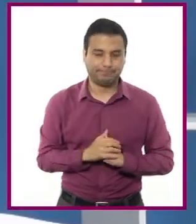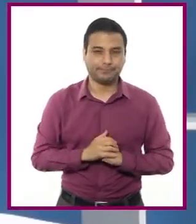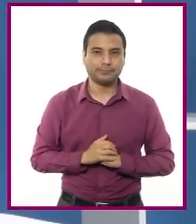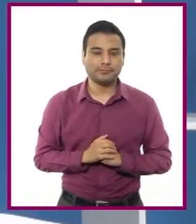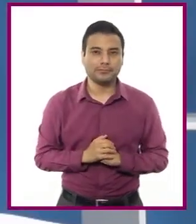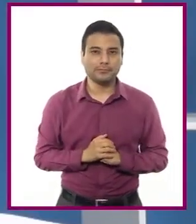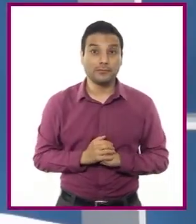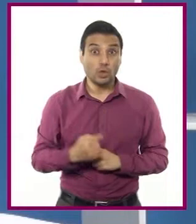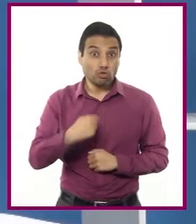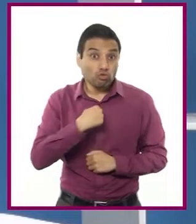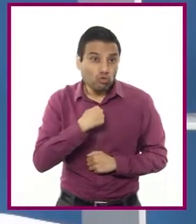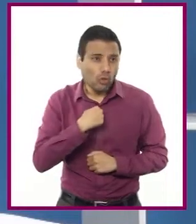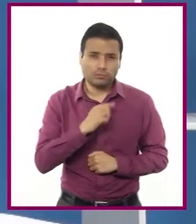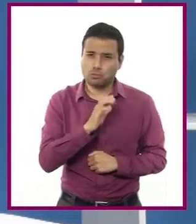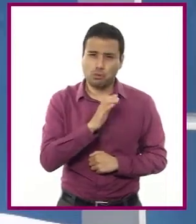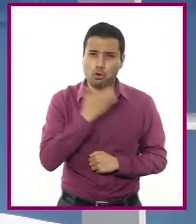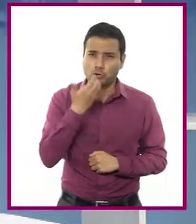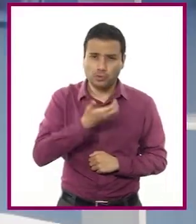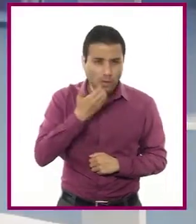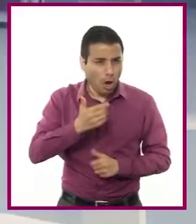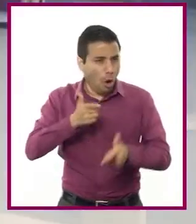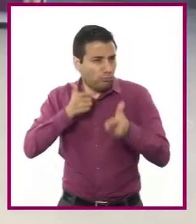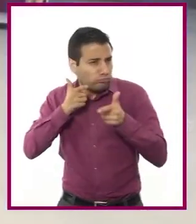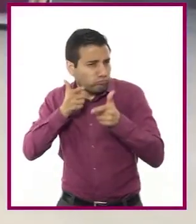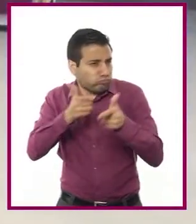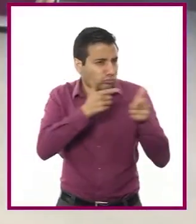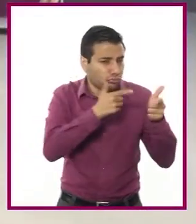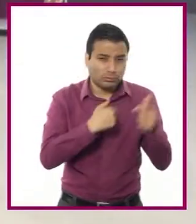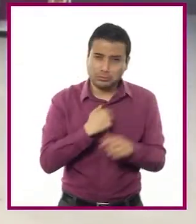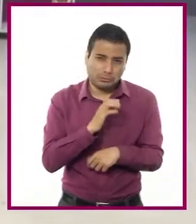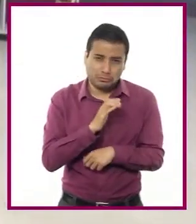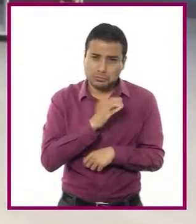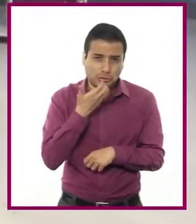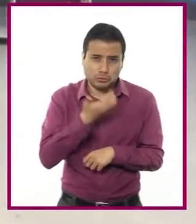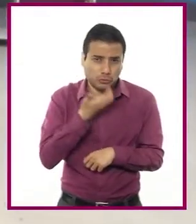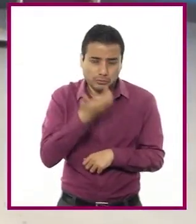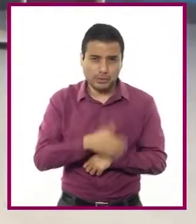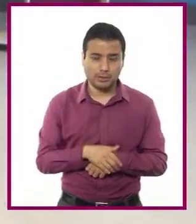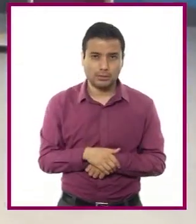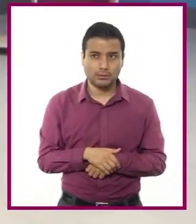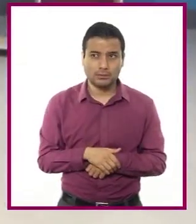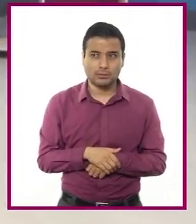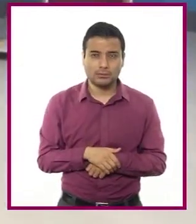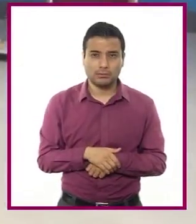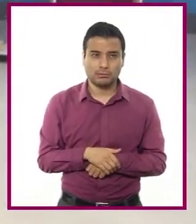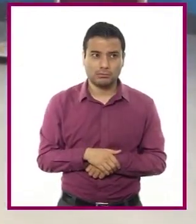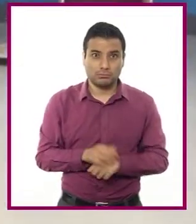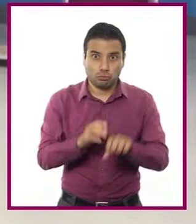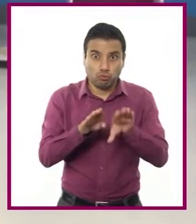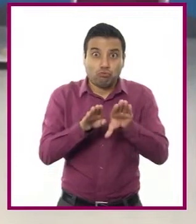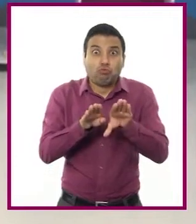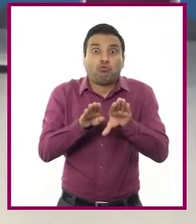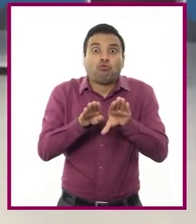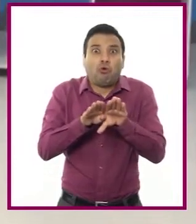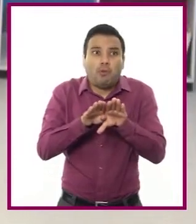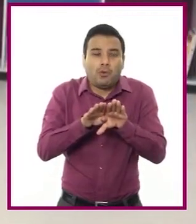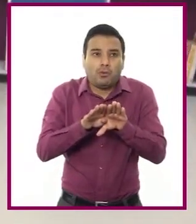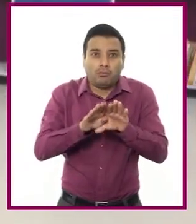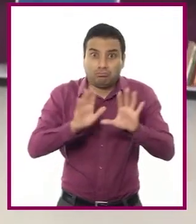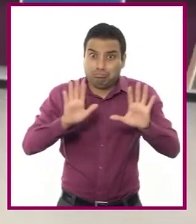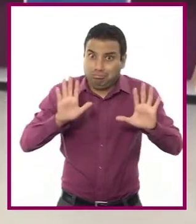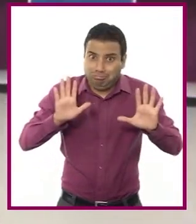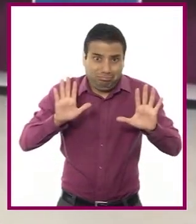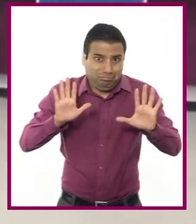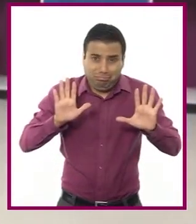Yo disparaba como los demás. No sé cómo está montado todo esto, cómo está montado este